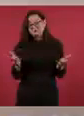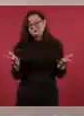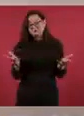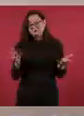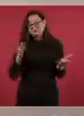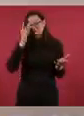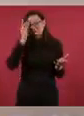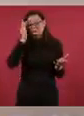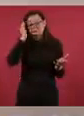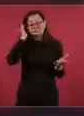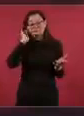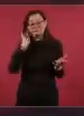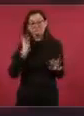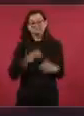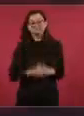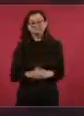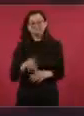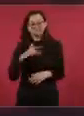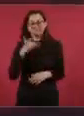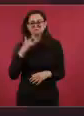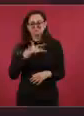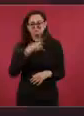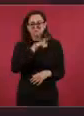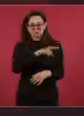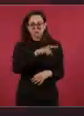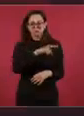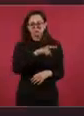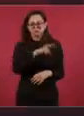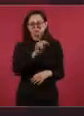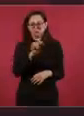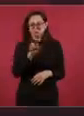como es un hombre inteligente,